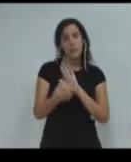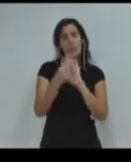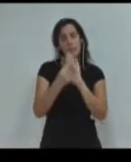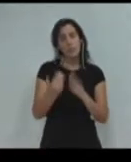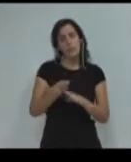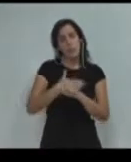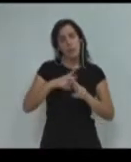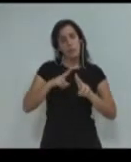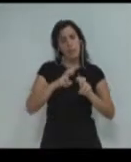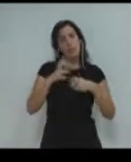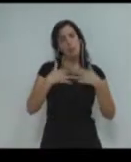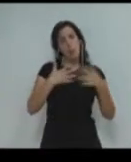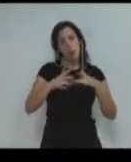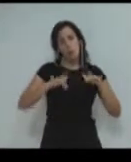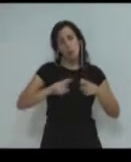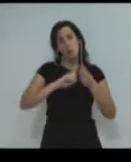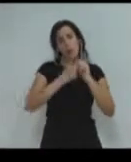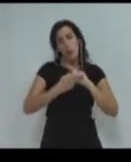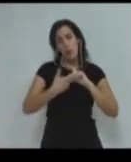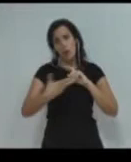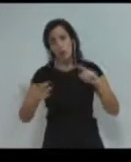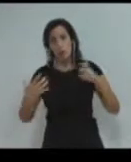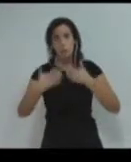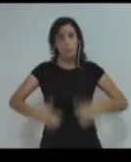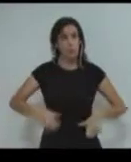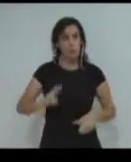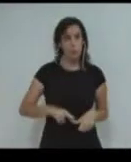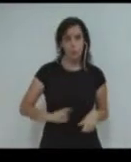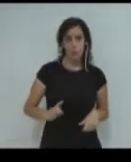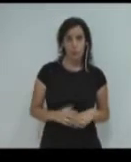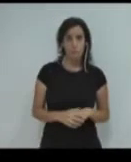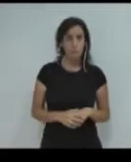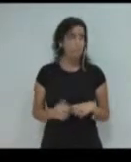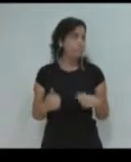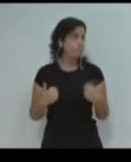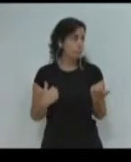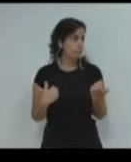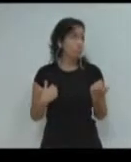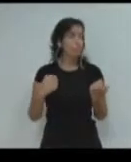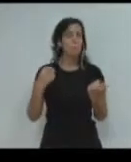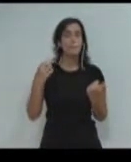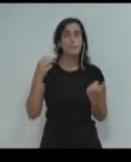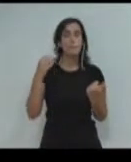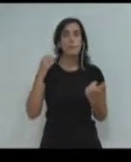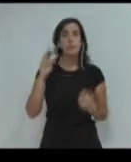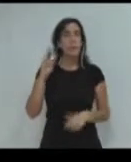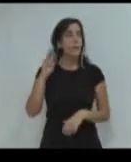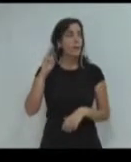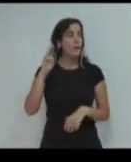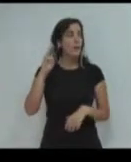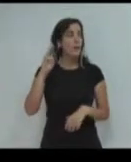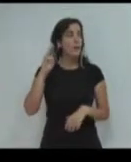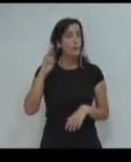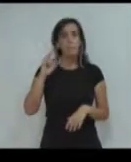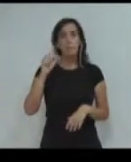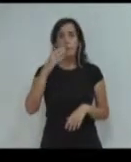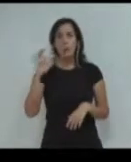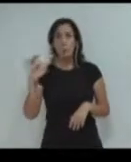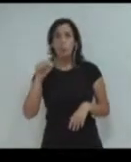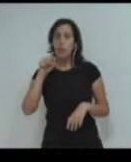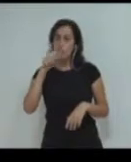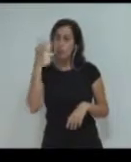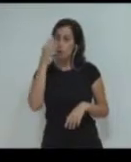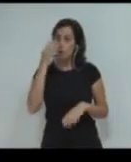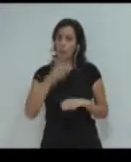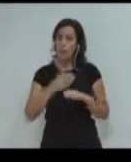y cambiarlo manualmente. Claro. Eso supone Eso que a lo mejor implica- vamos a tener que trabajar un poquito más al principio, Ahí vamos. pero después